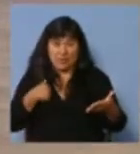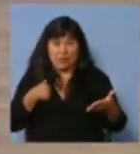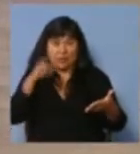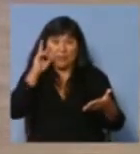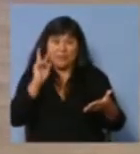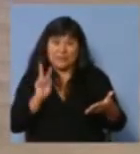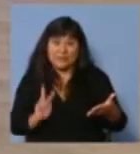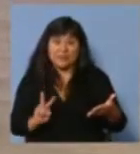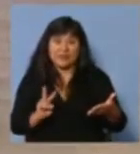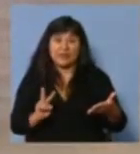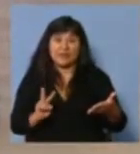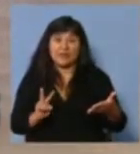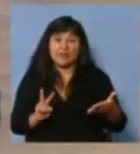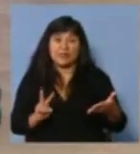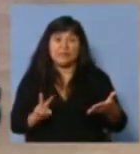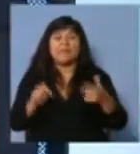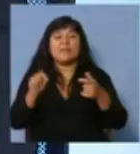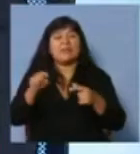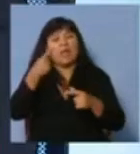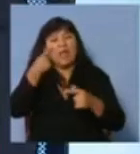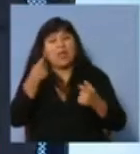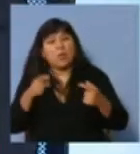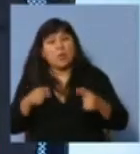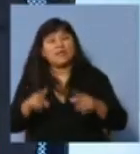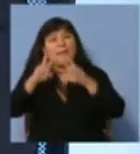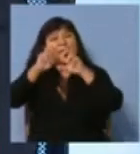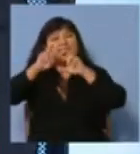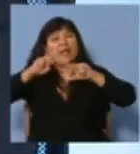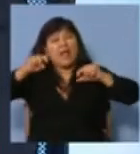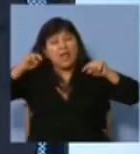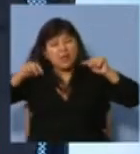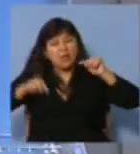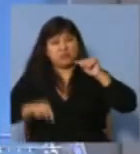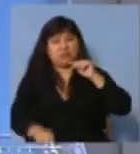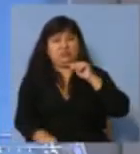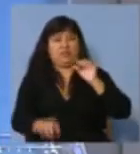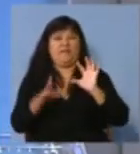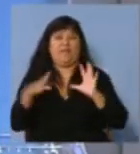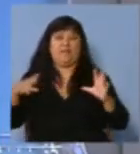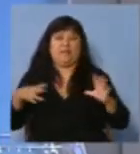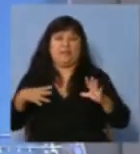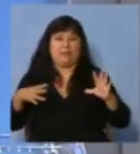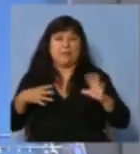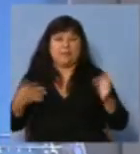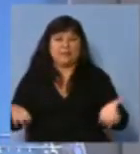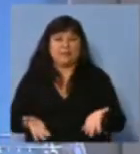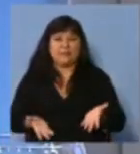no se había investigado ampliamente por ejemplo solo detalle qué